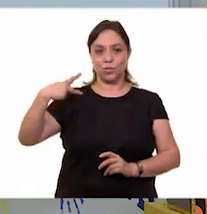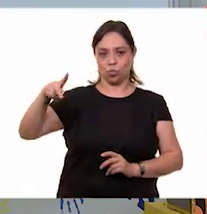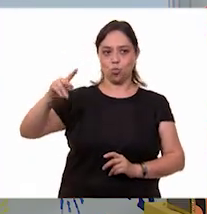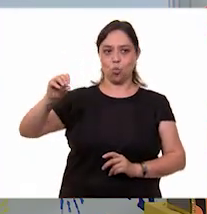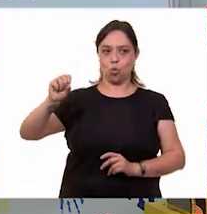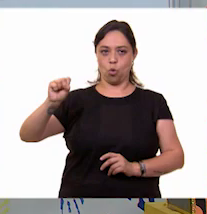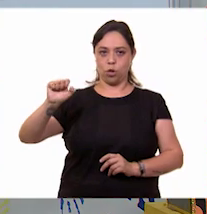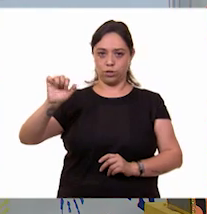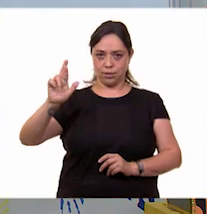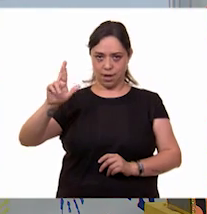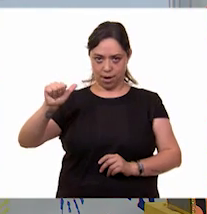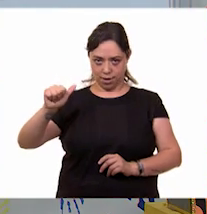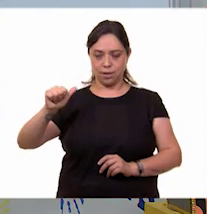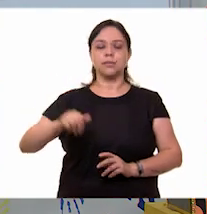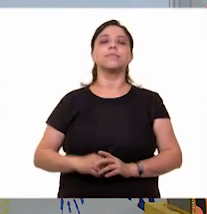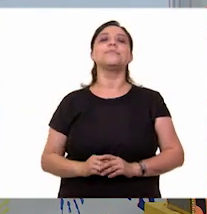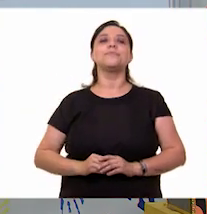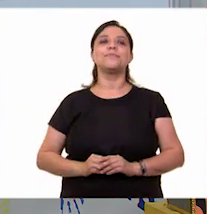uno.